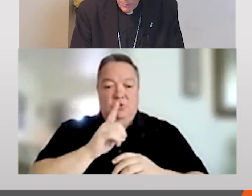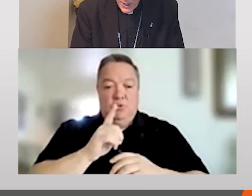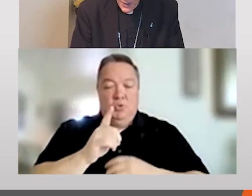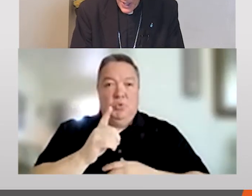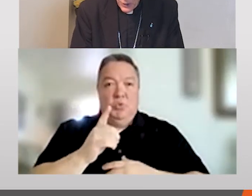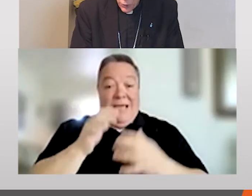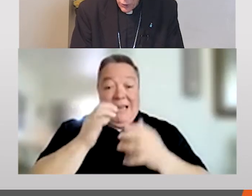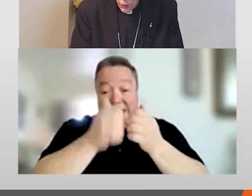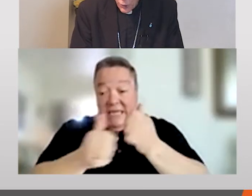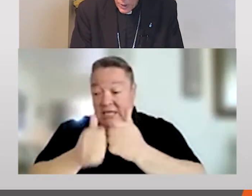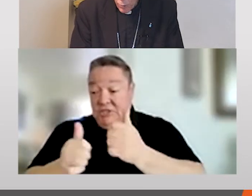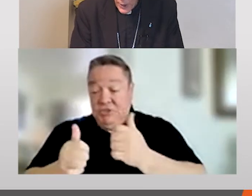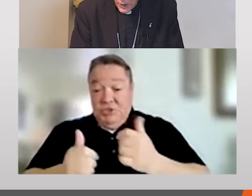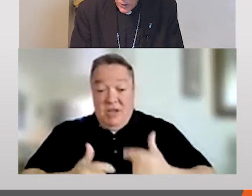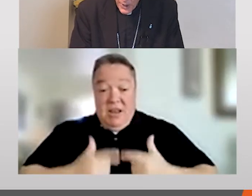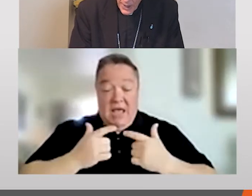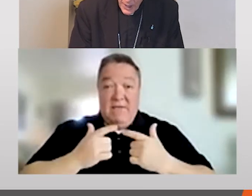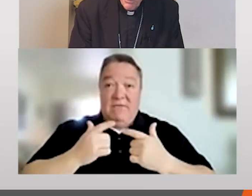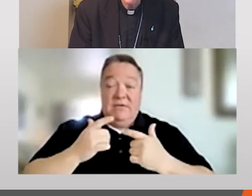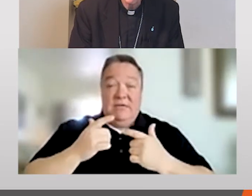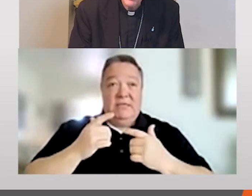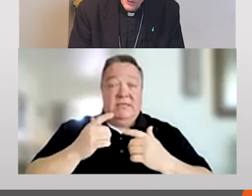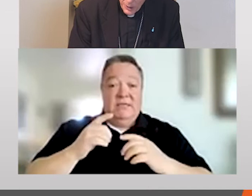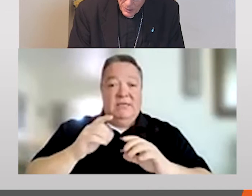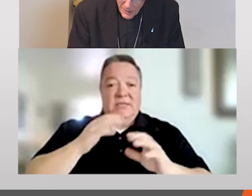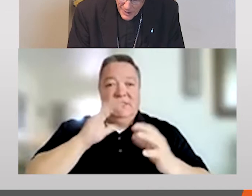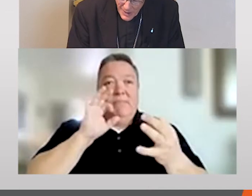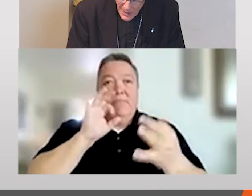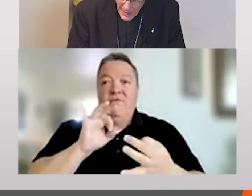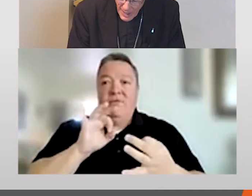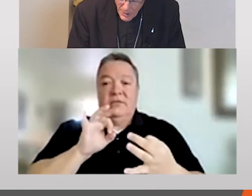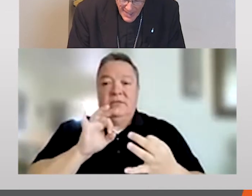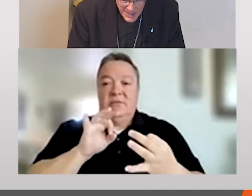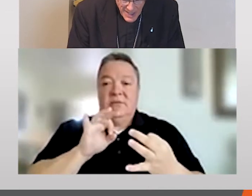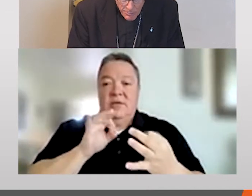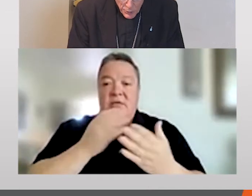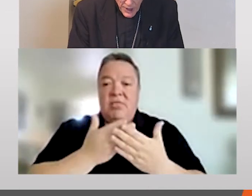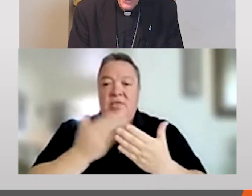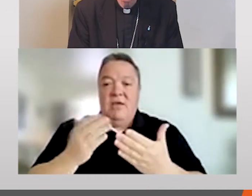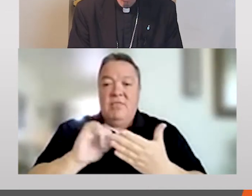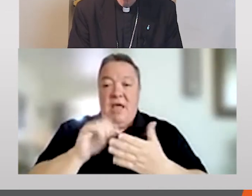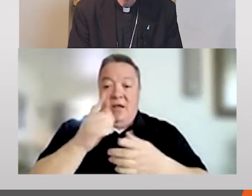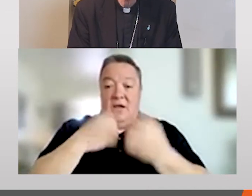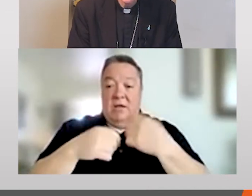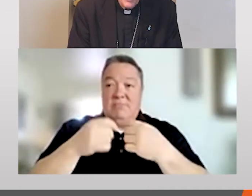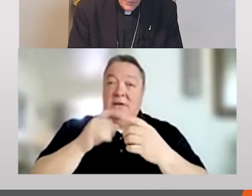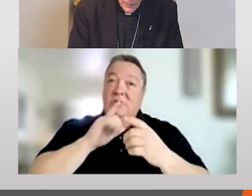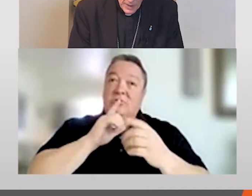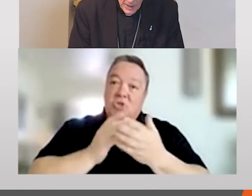cada vida es un don bueno y perfecto, que merece protección.